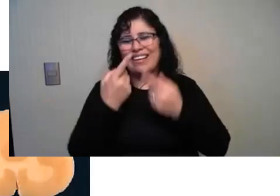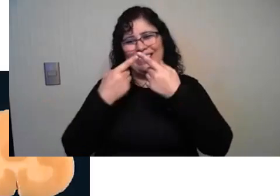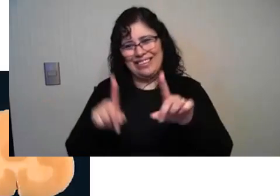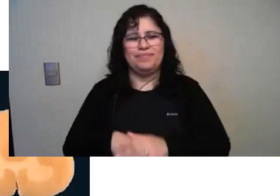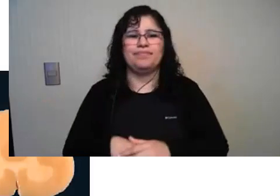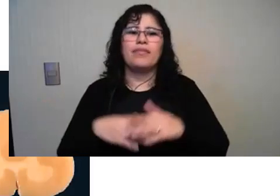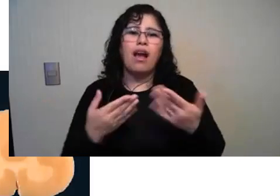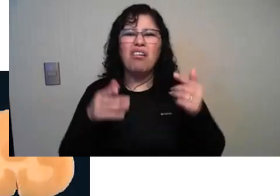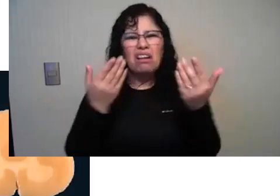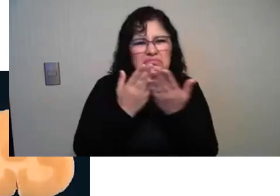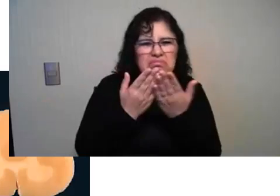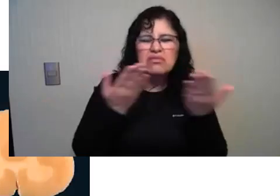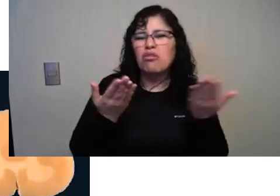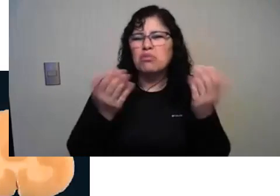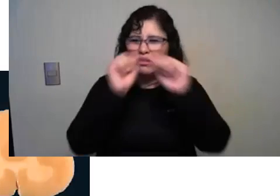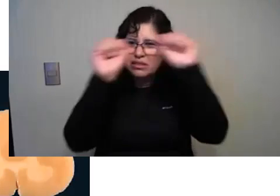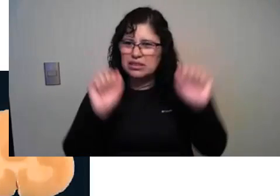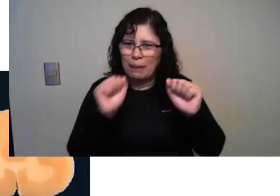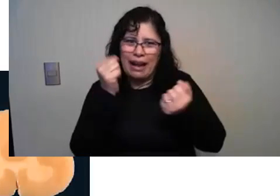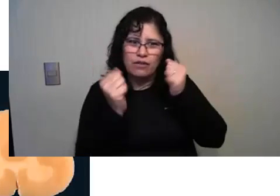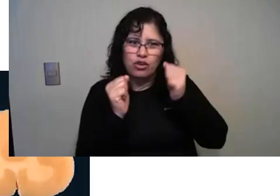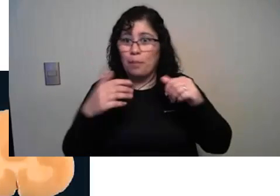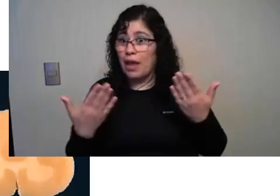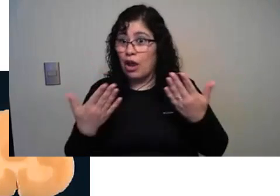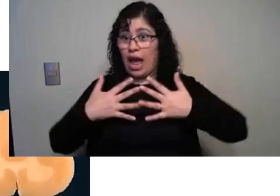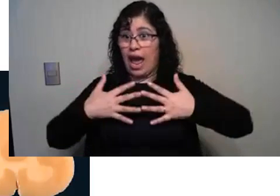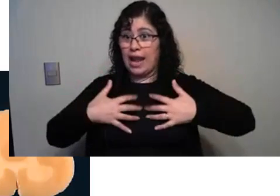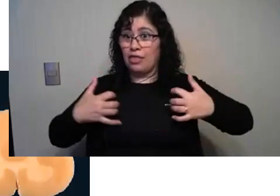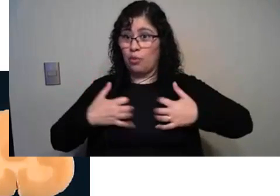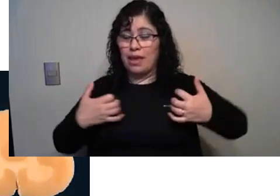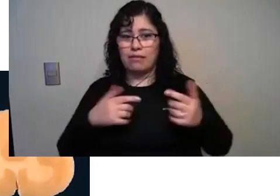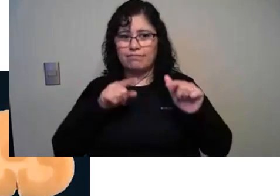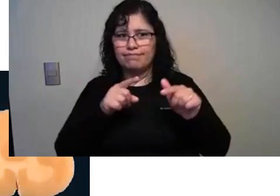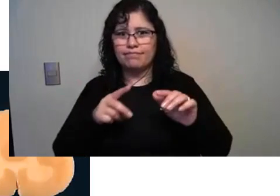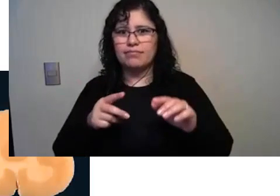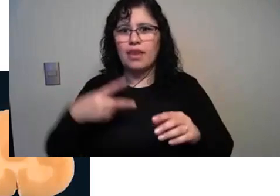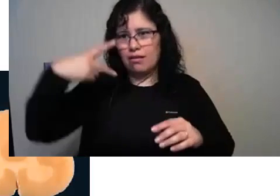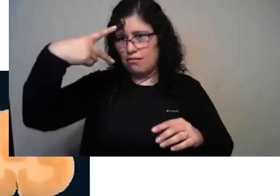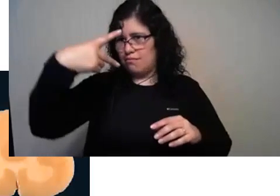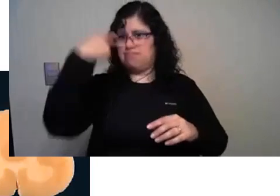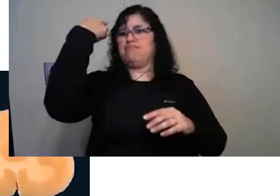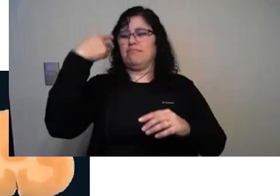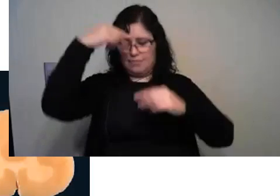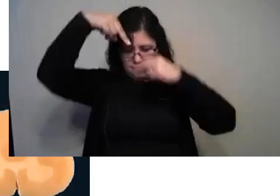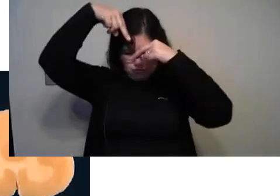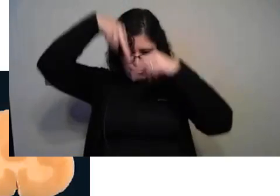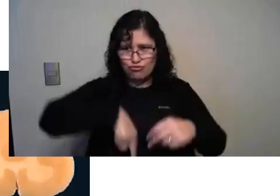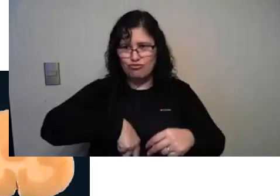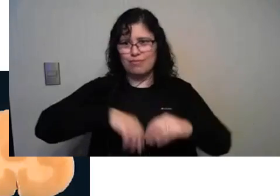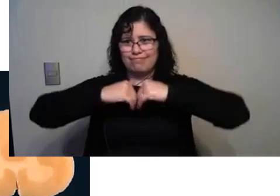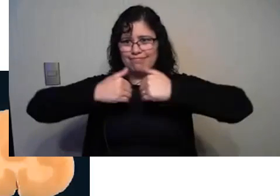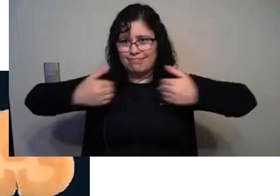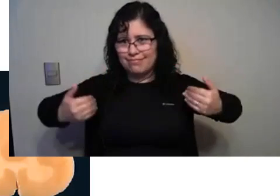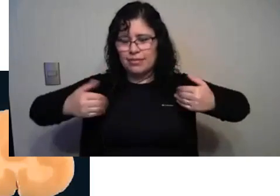Y bueno, la anatomía, la disección, también nos permite realizar este tipo de